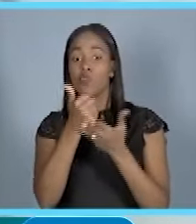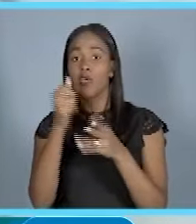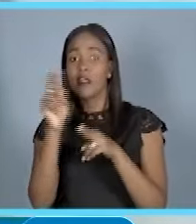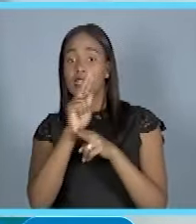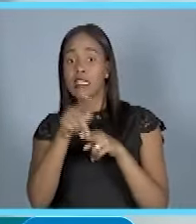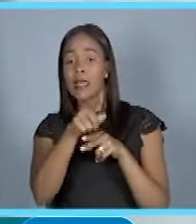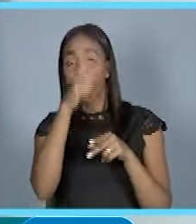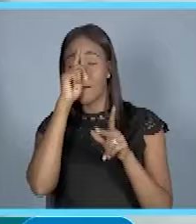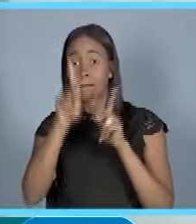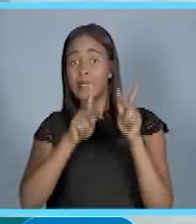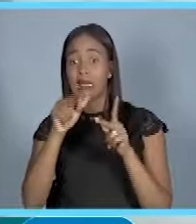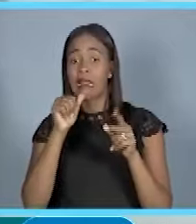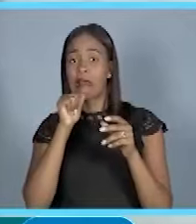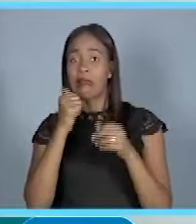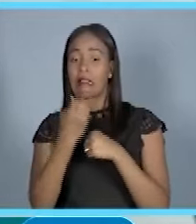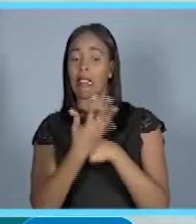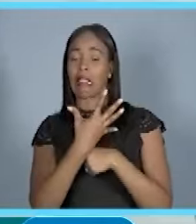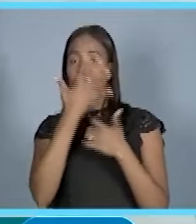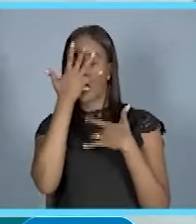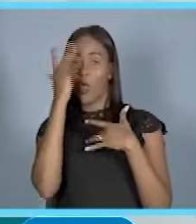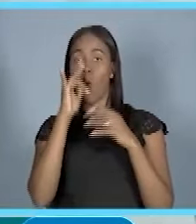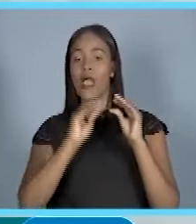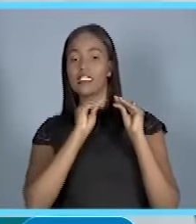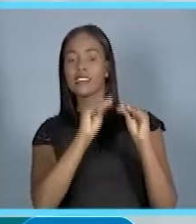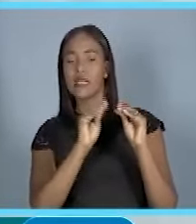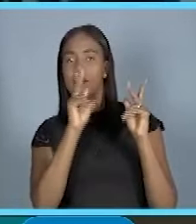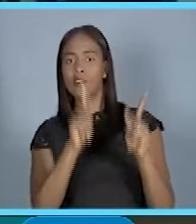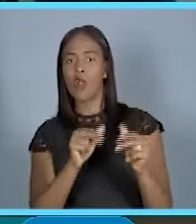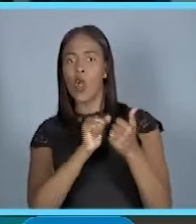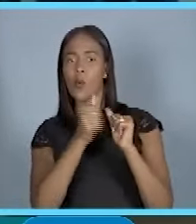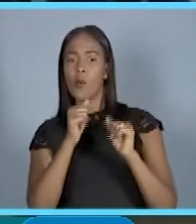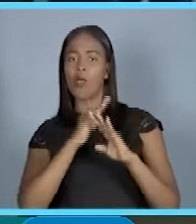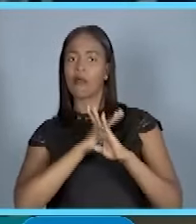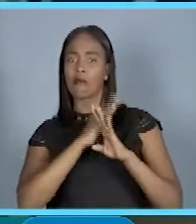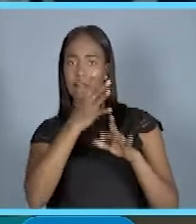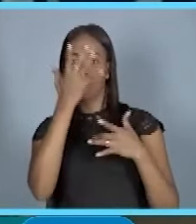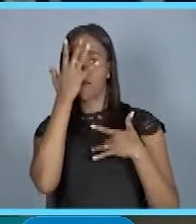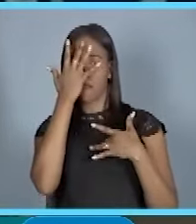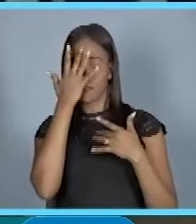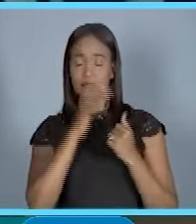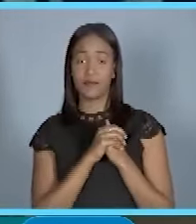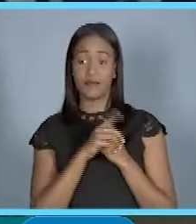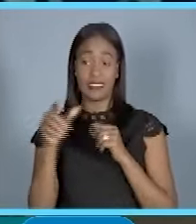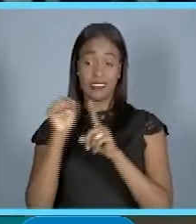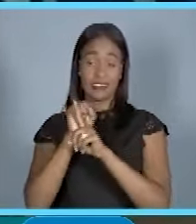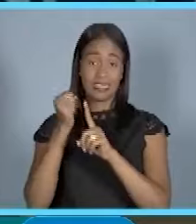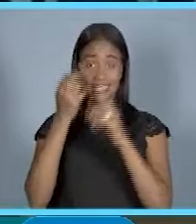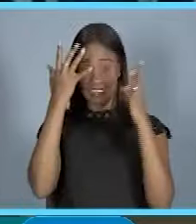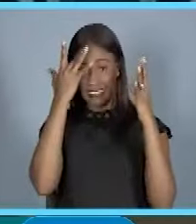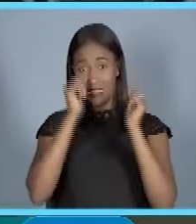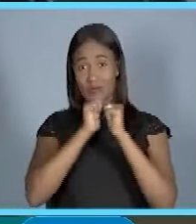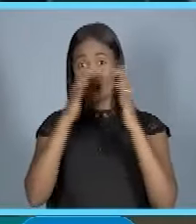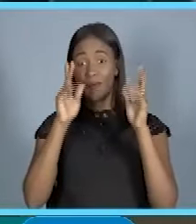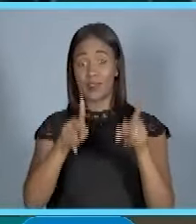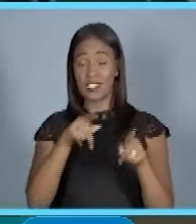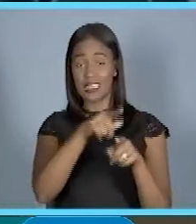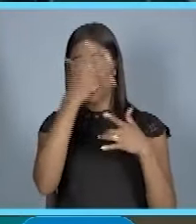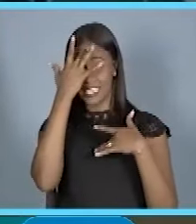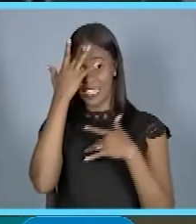se contaminen, enseñar a la gente sobre cómo se evita el cólera, eso ha sido nulo. La situación preocupa a los galenos que tratan a los pacientes de